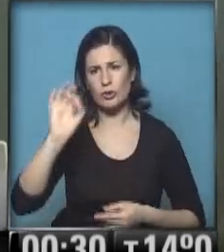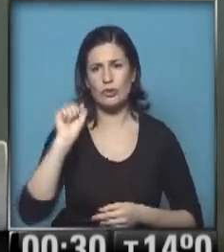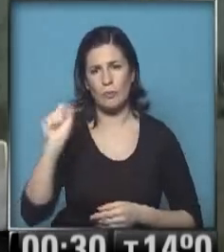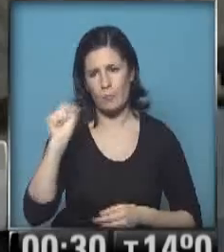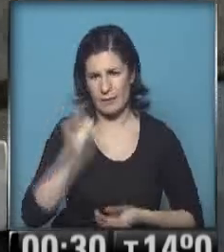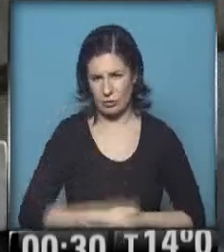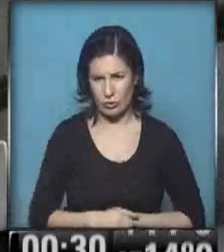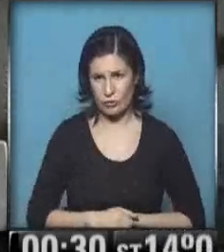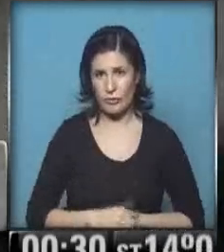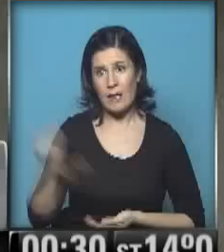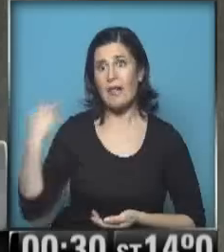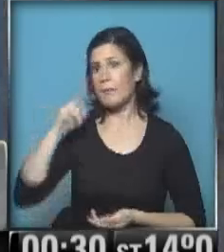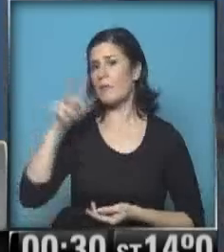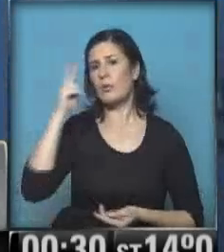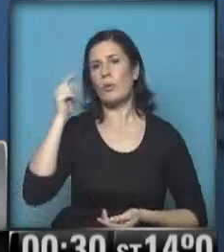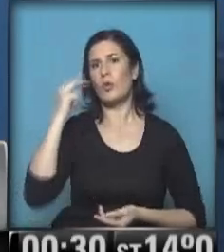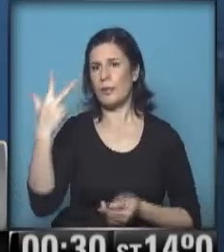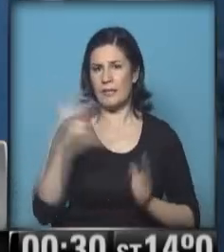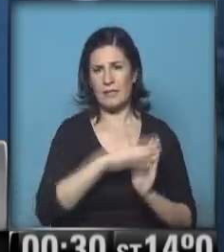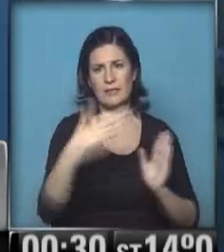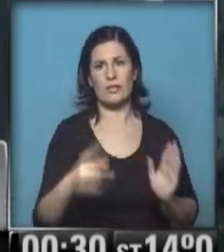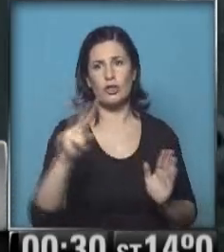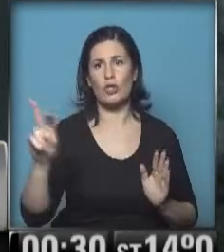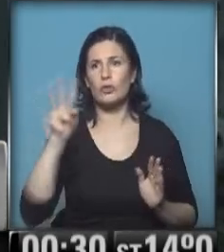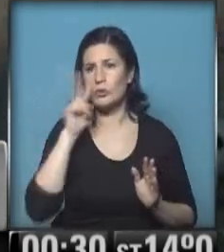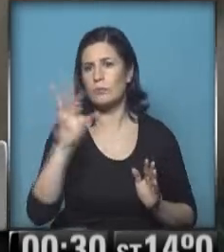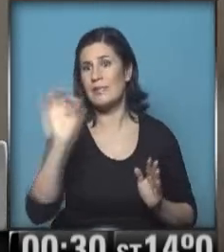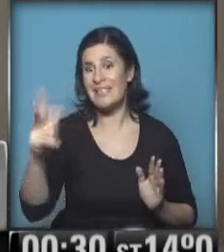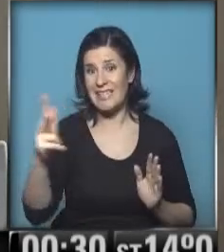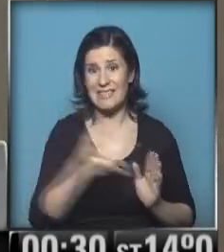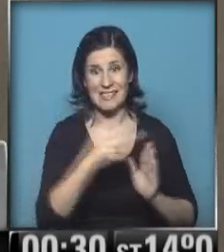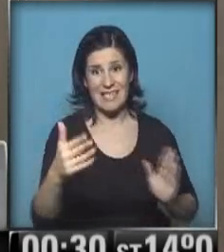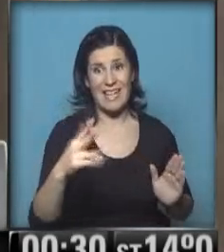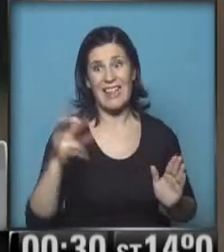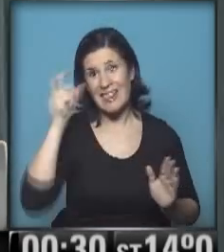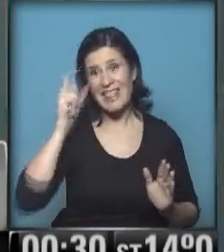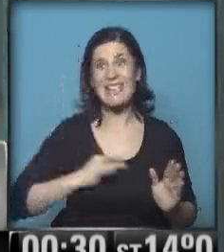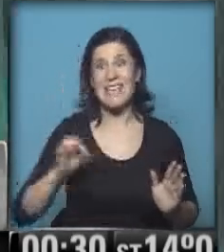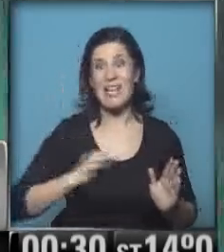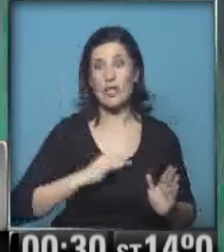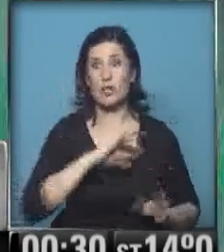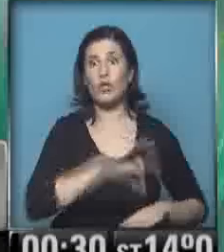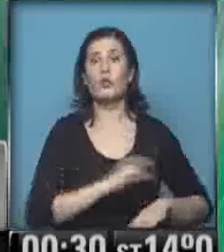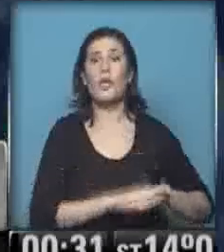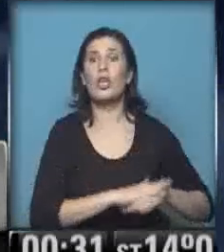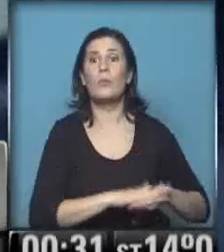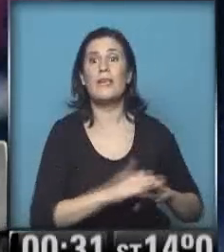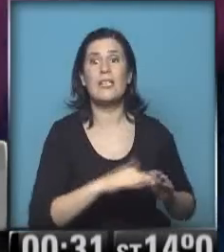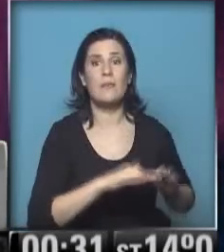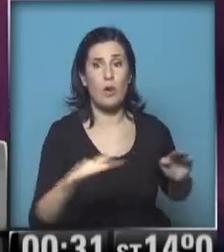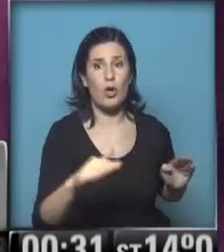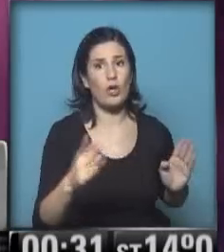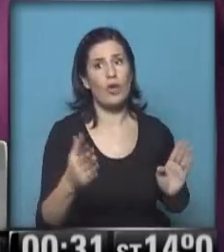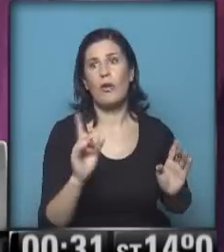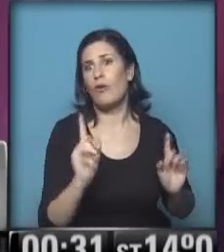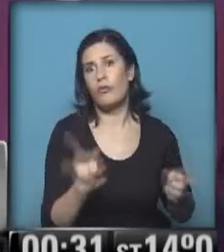Entre 1993 y 2003, es decir, durante 10 años, el salario mínimo vital y móvil se